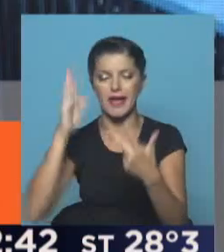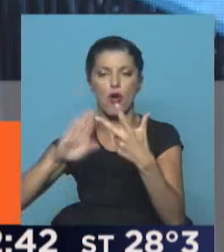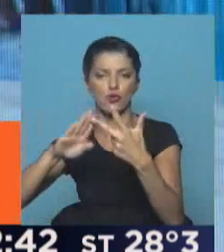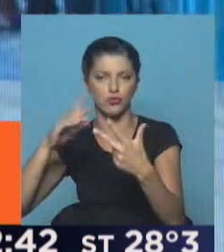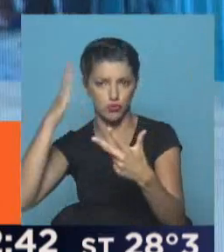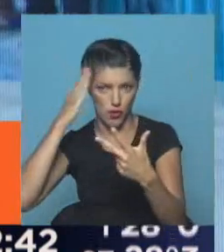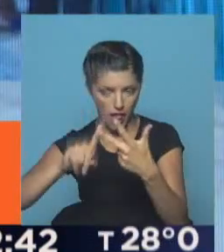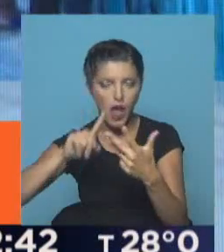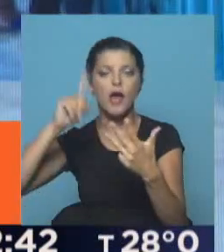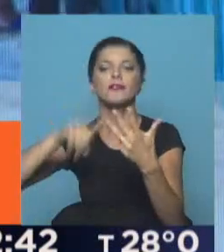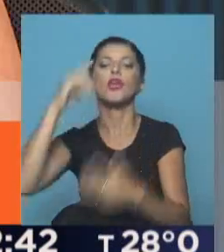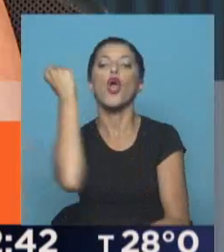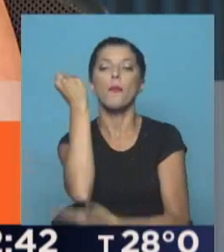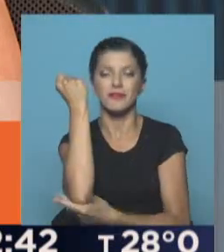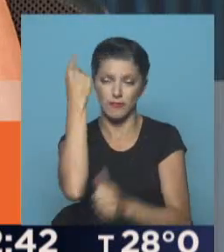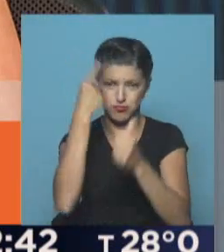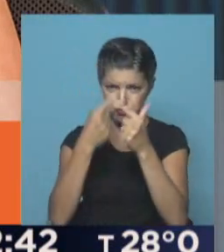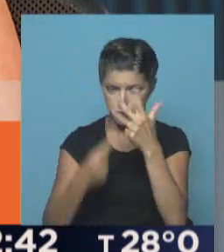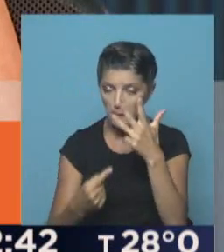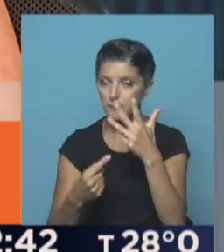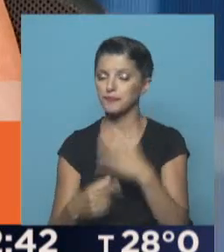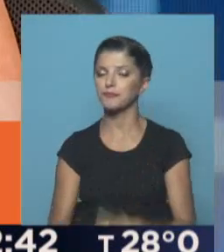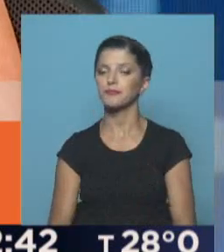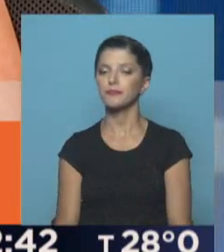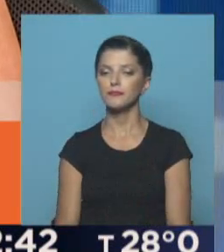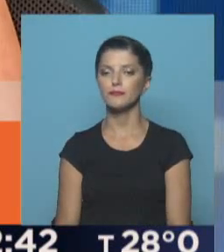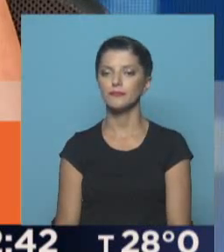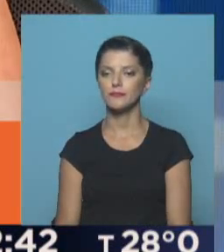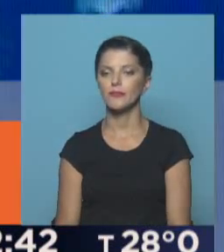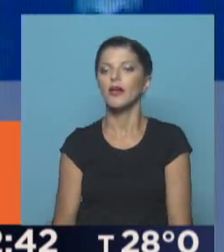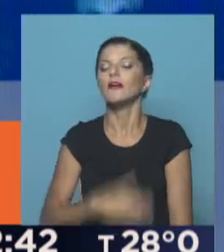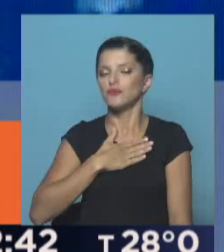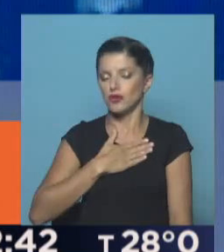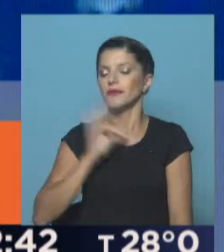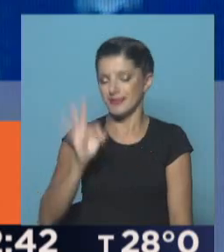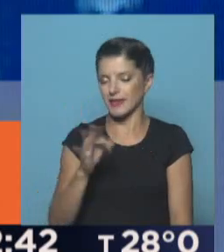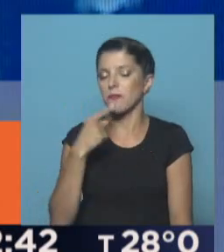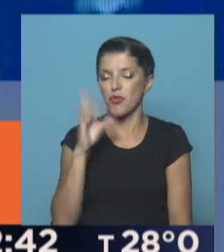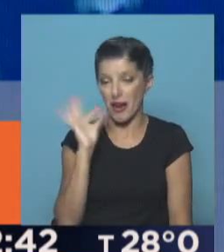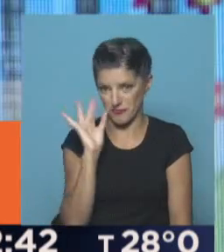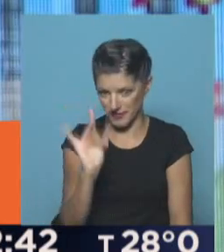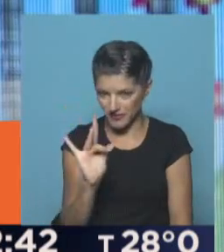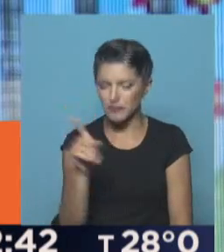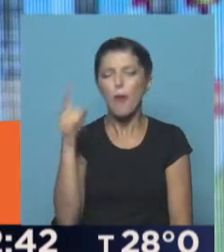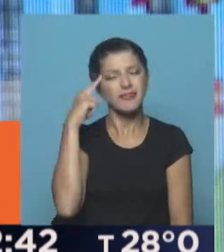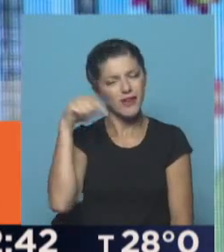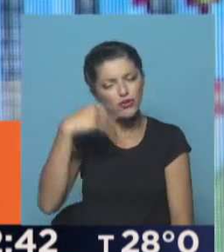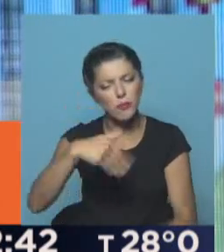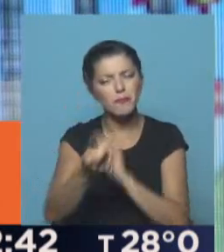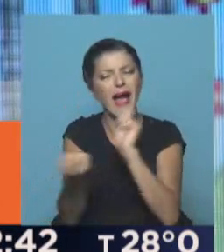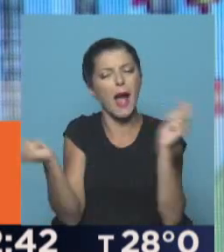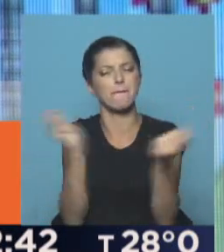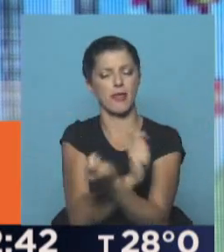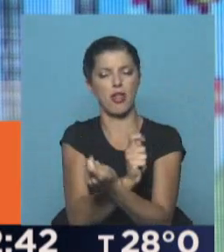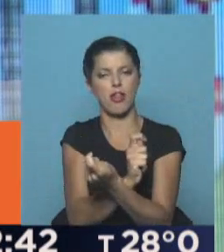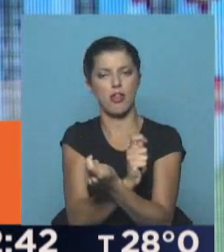comercial, etcétera. ¿Vos ves posibilidades? Digo, es una pregunta difícil de responder, yo sé, pero ¿vos ves alguna posibilidad de que esto se revierta? Digo, estando al lado